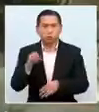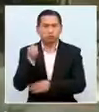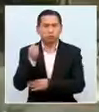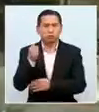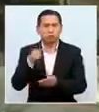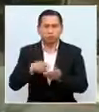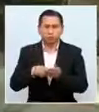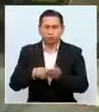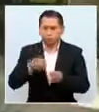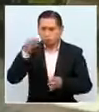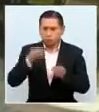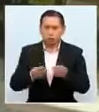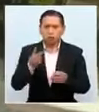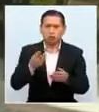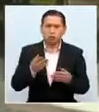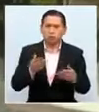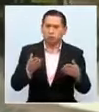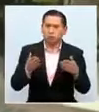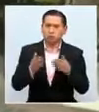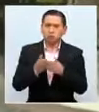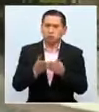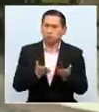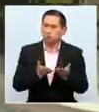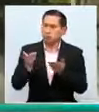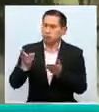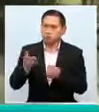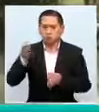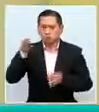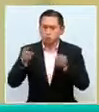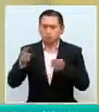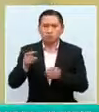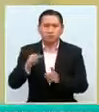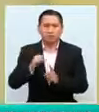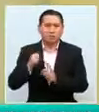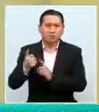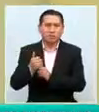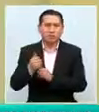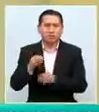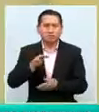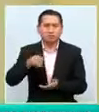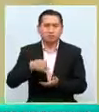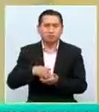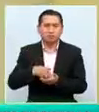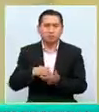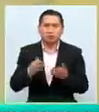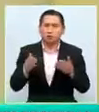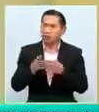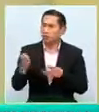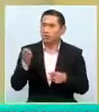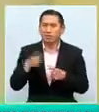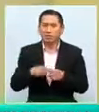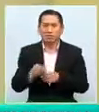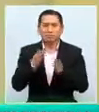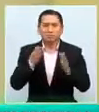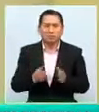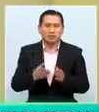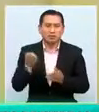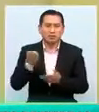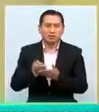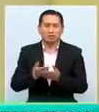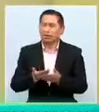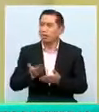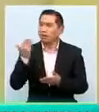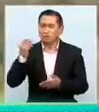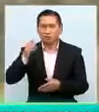A presentar dos demandas ante el Tribunal Agroambiental en contra del exministro Branko Marinković del régimen de facto de Jeanine